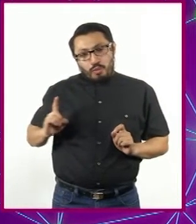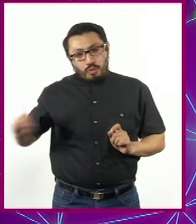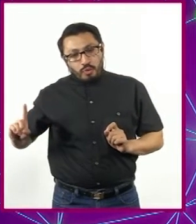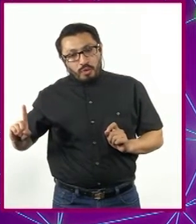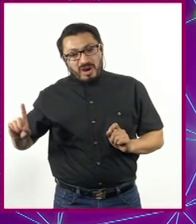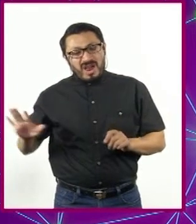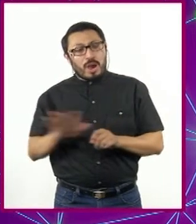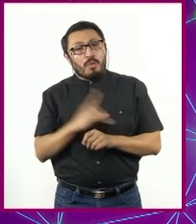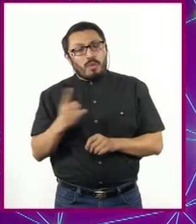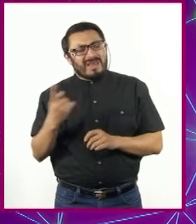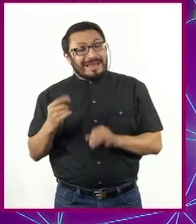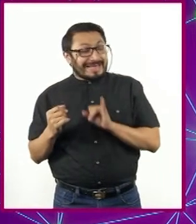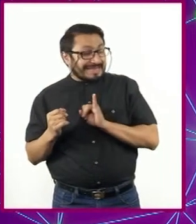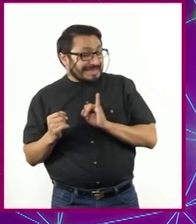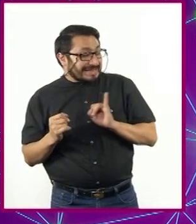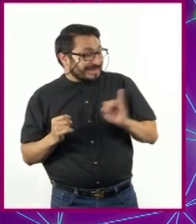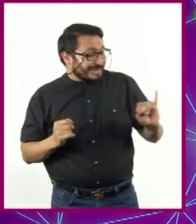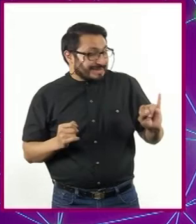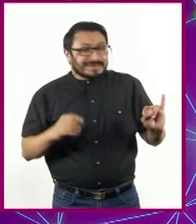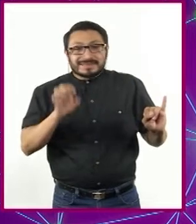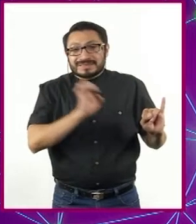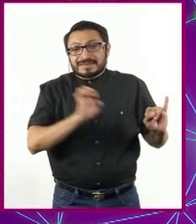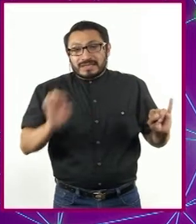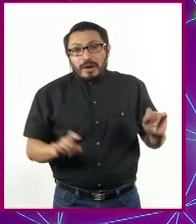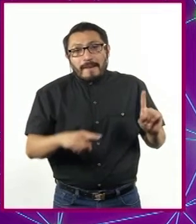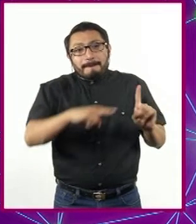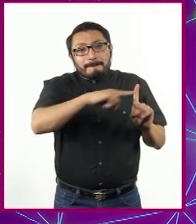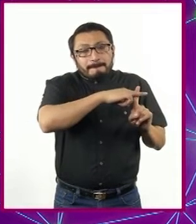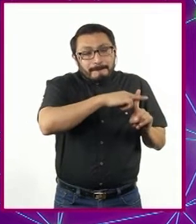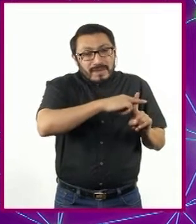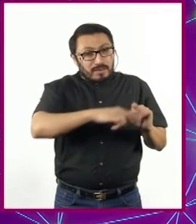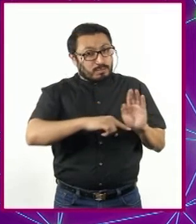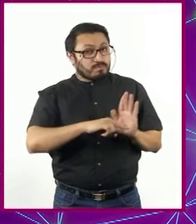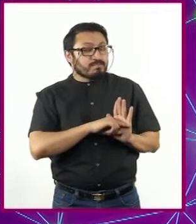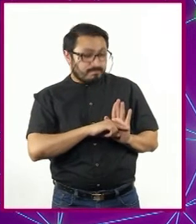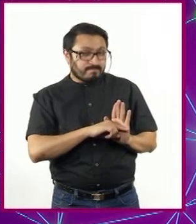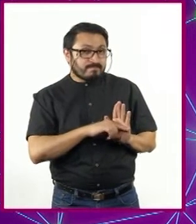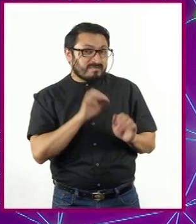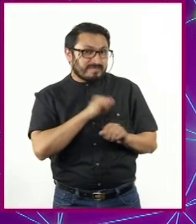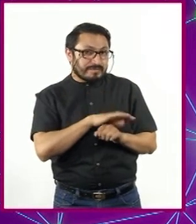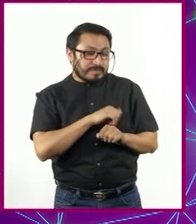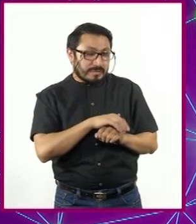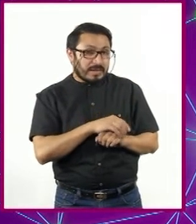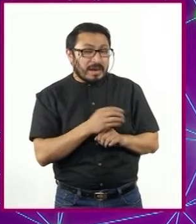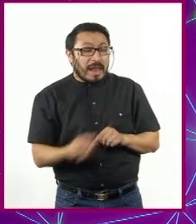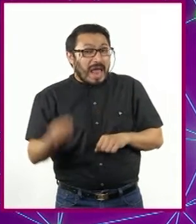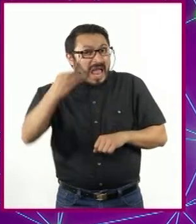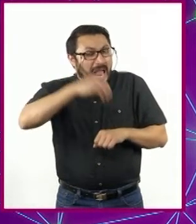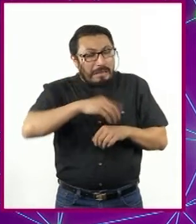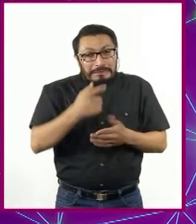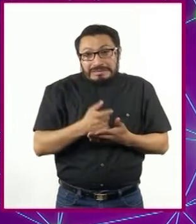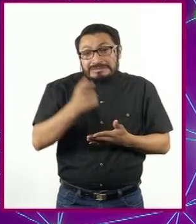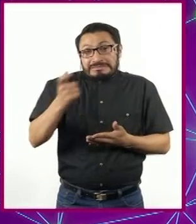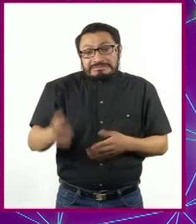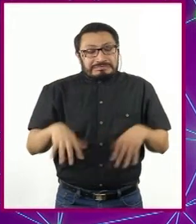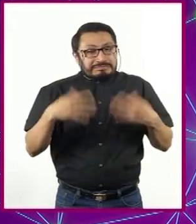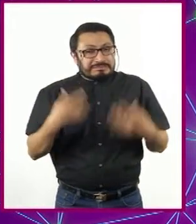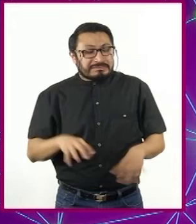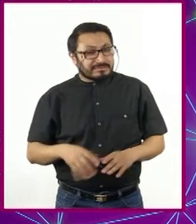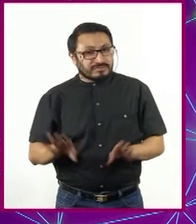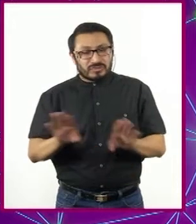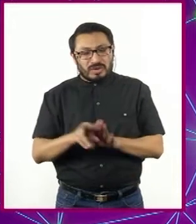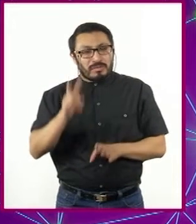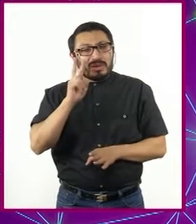porque si lo hacemos a la izquierda, estaríamos sumando un número negativo, agregando una deuda, como lo vimos